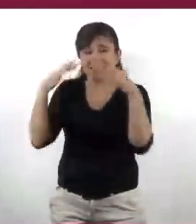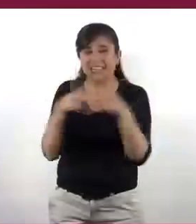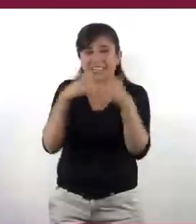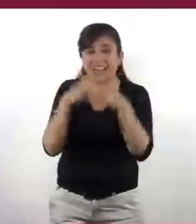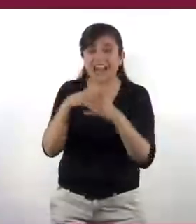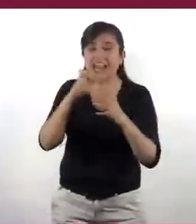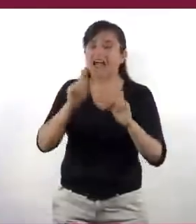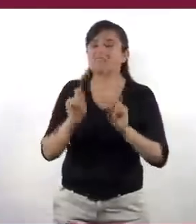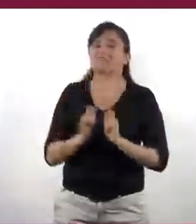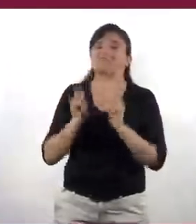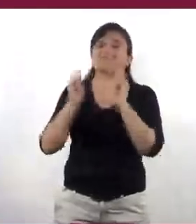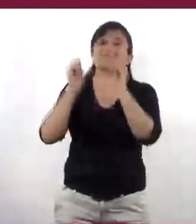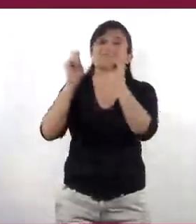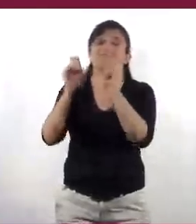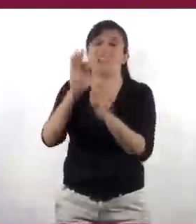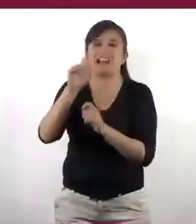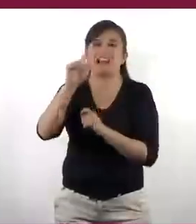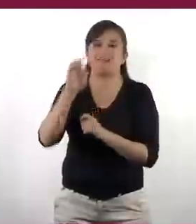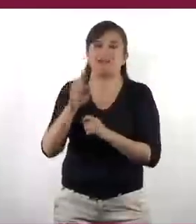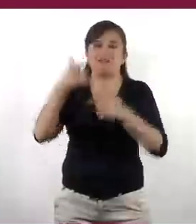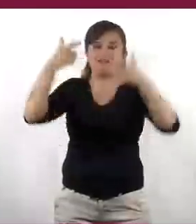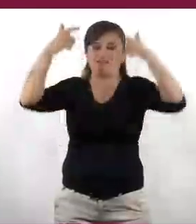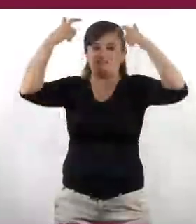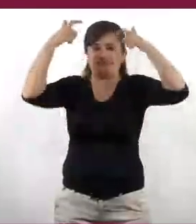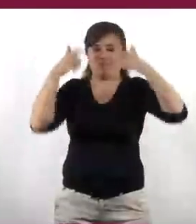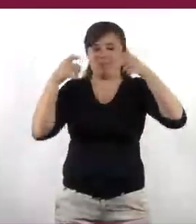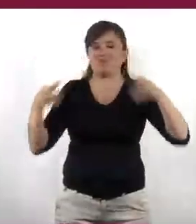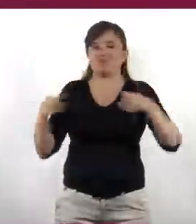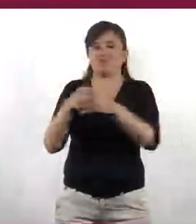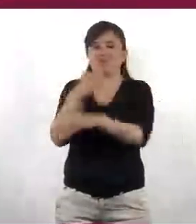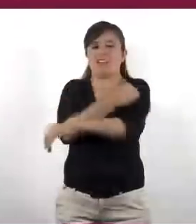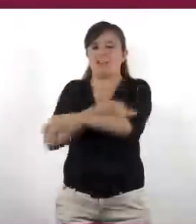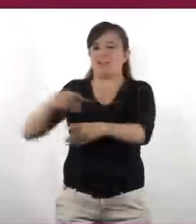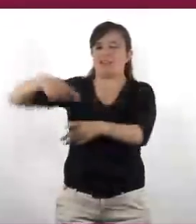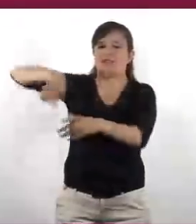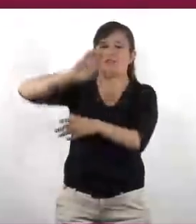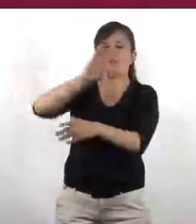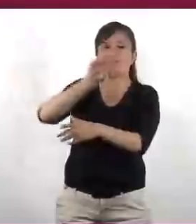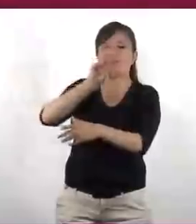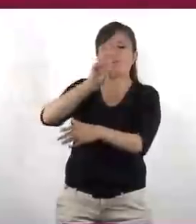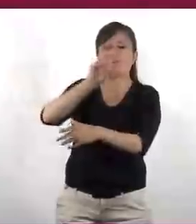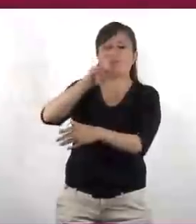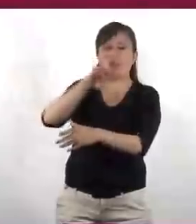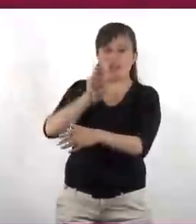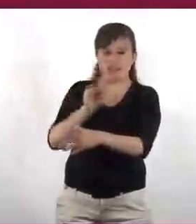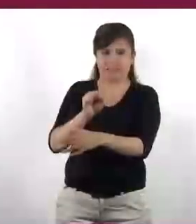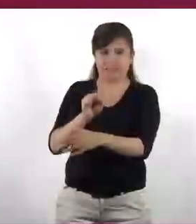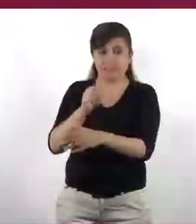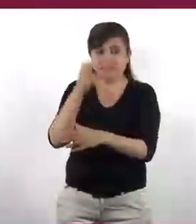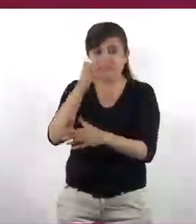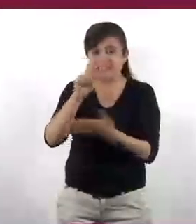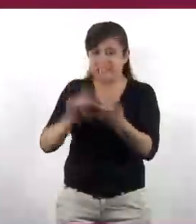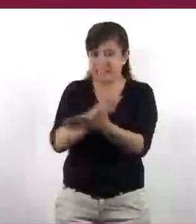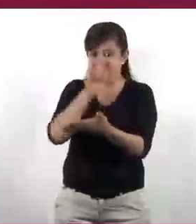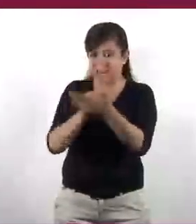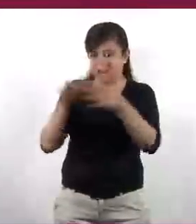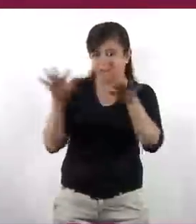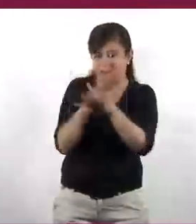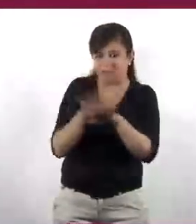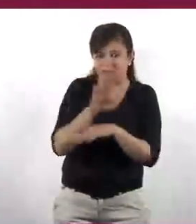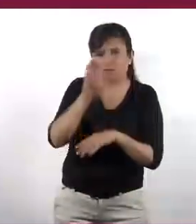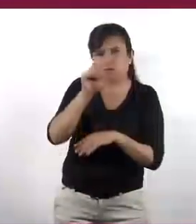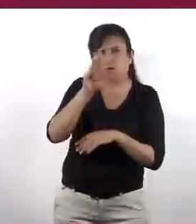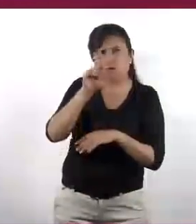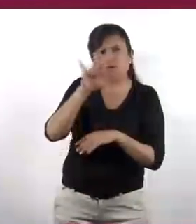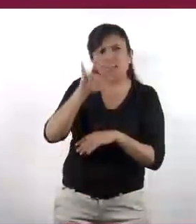como el rey de España y la corona quedó en manos de los Borbones. Las reformas borbónicas es un conjunto